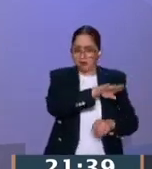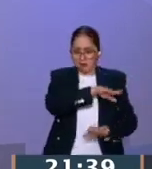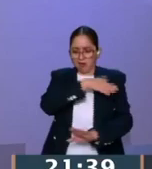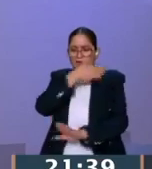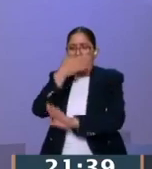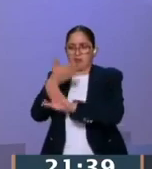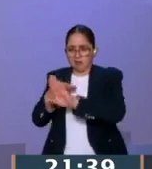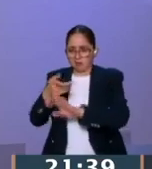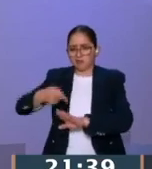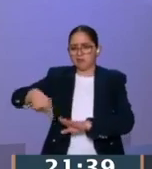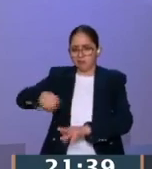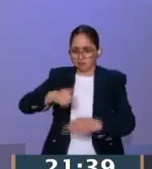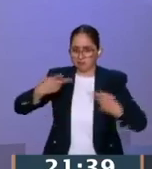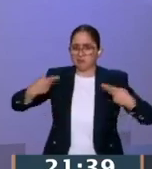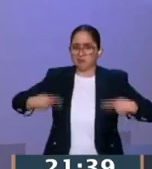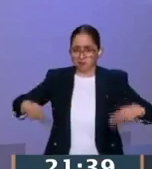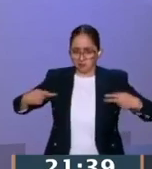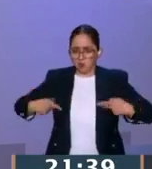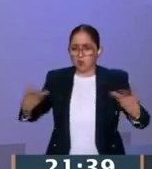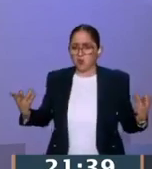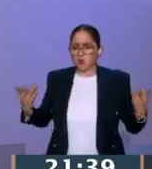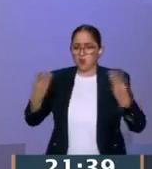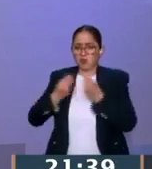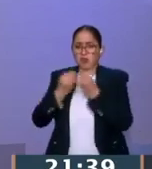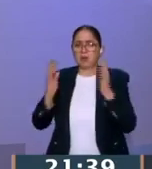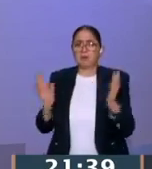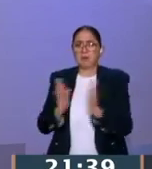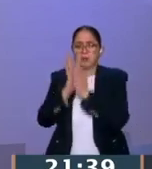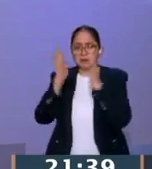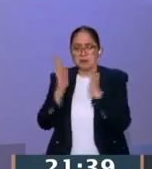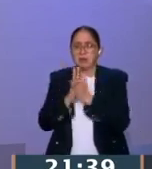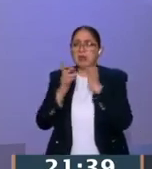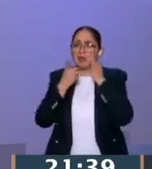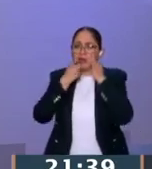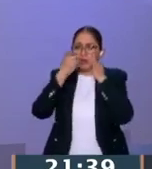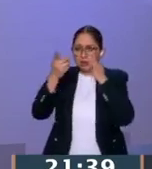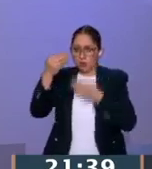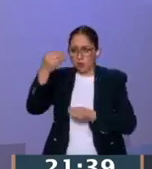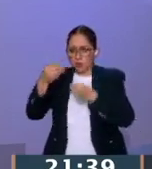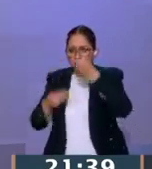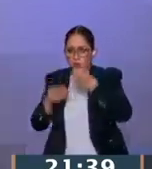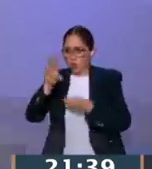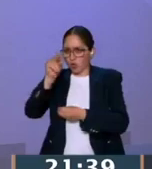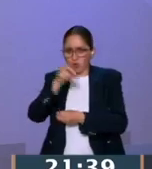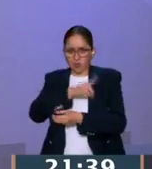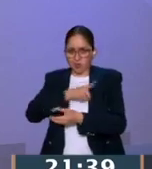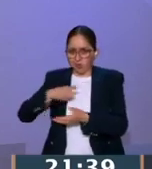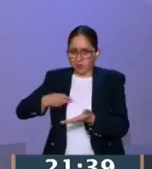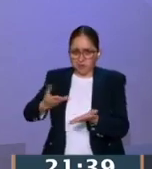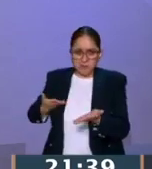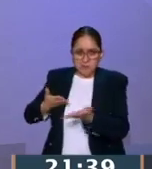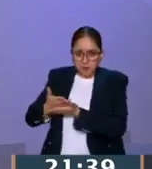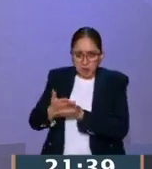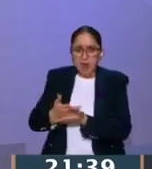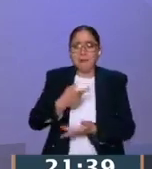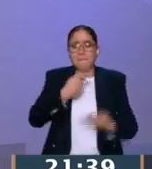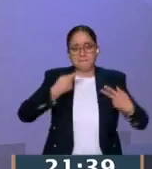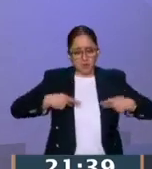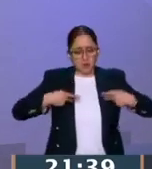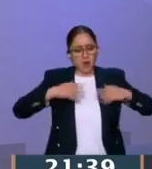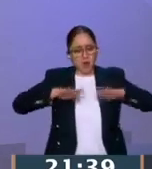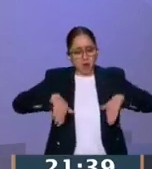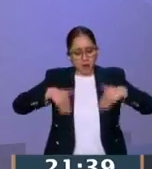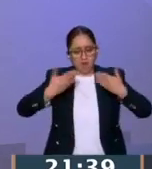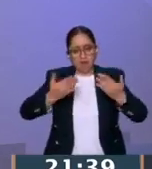que participaron en la marcha La Corte No Se Toca a las personas que estaban en plantón exigiendo la renuncia de la